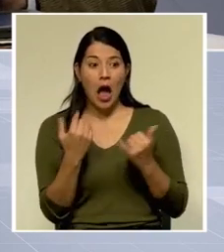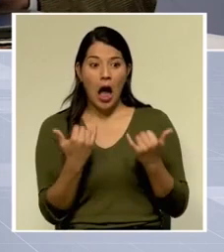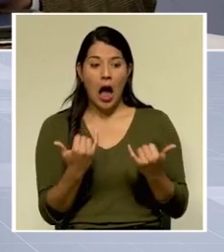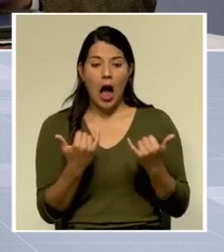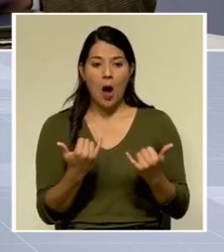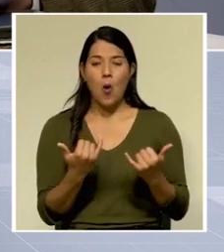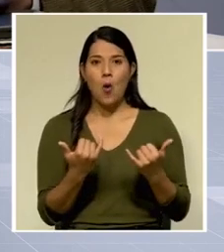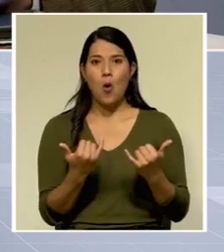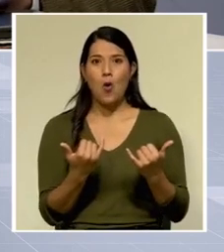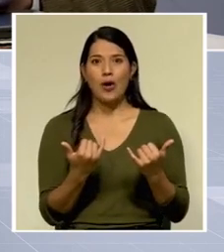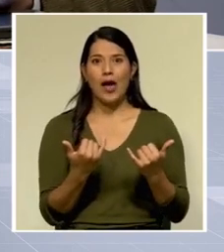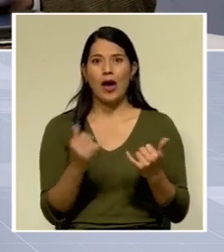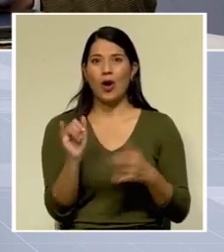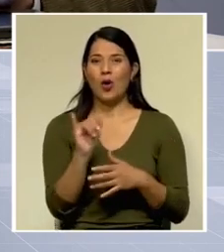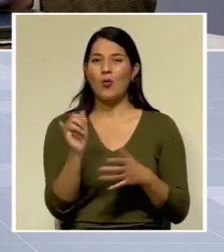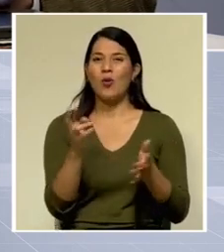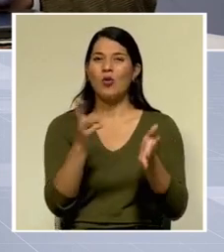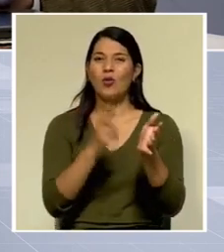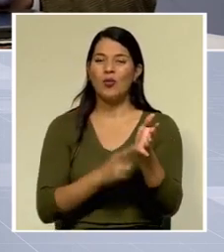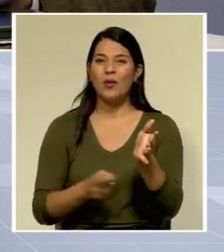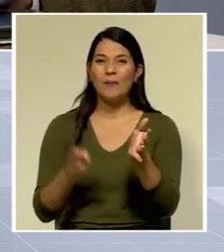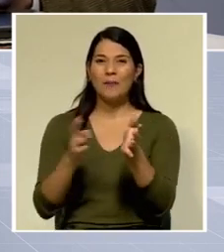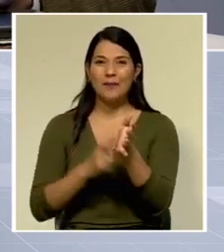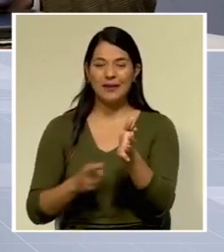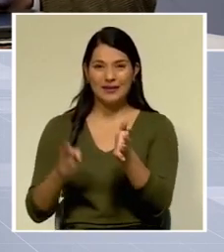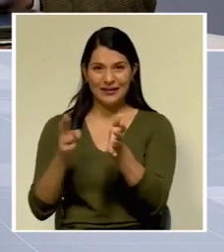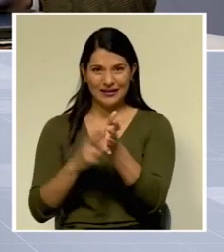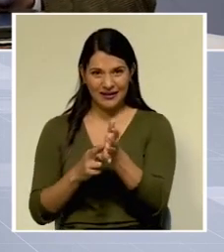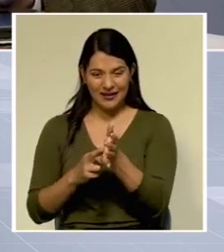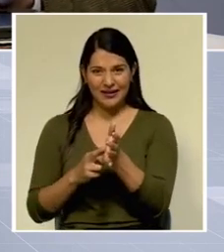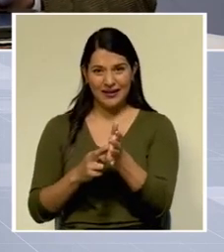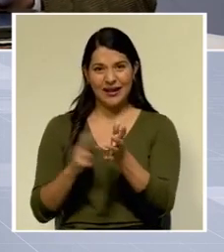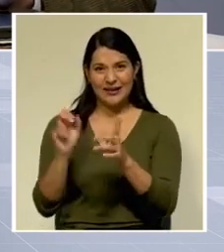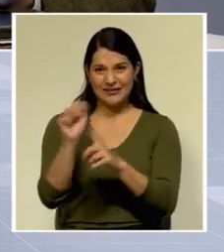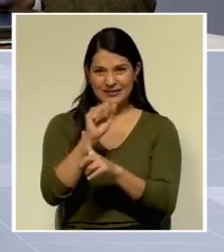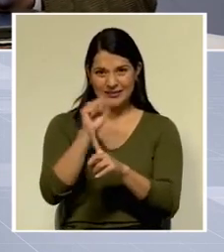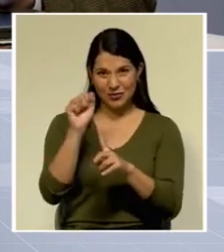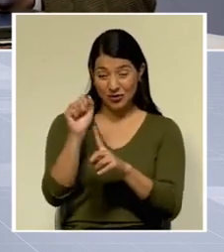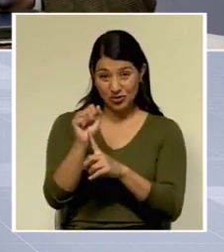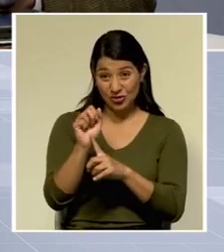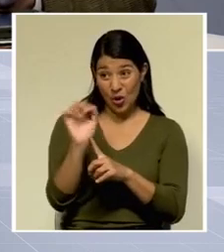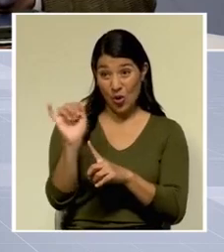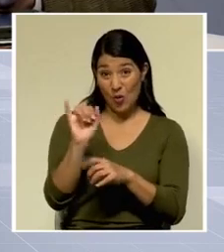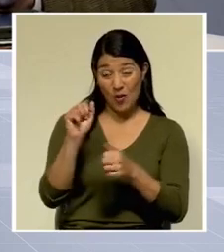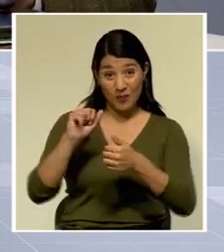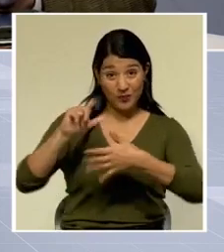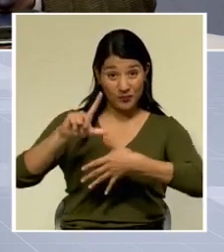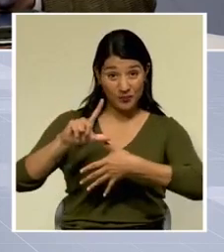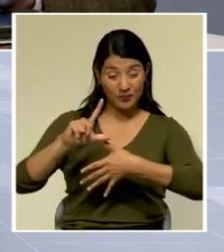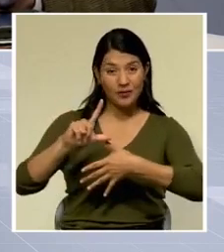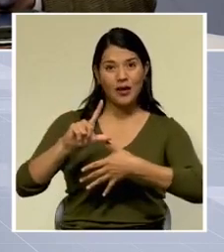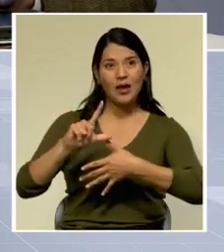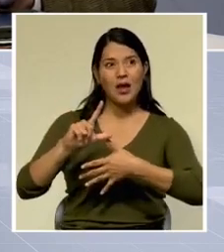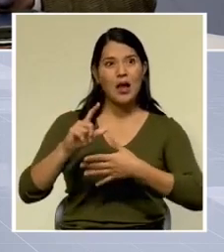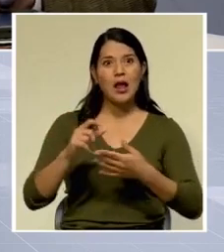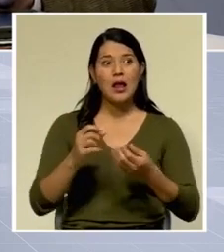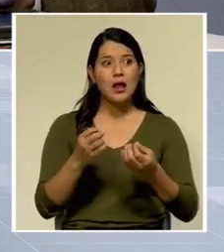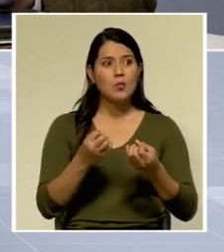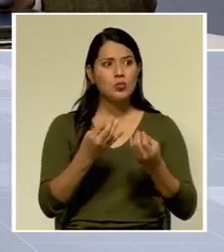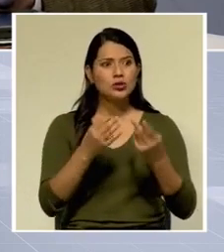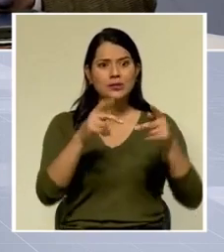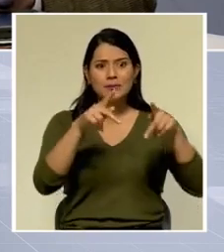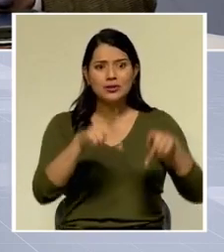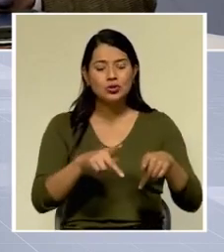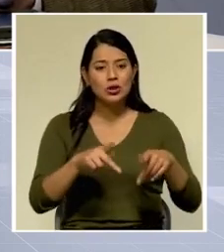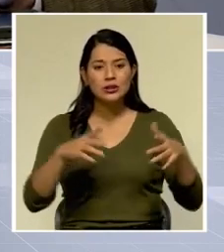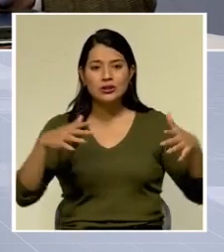una repetición de balotajes que se han dado en América Latina recientemente, donde las personas no terminan de